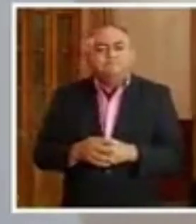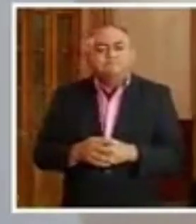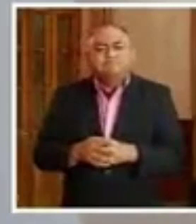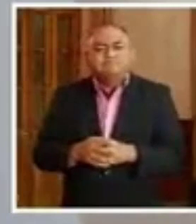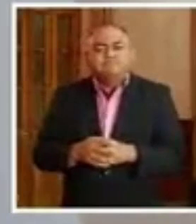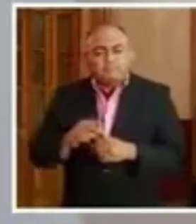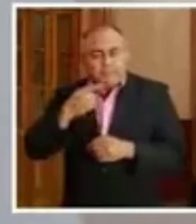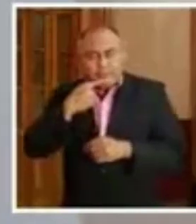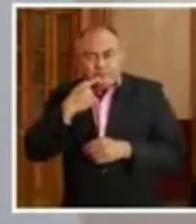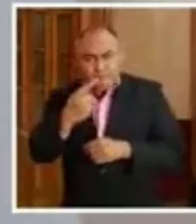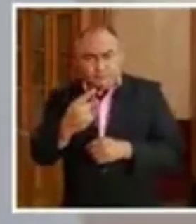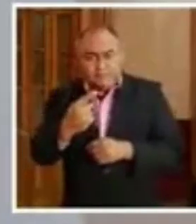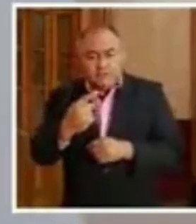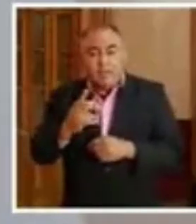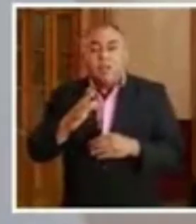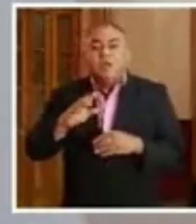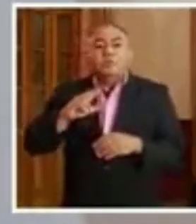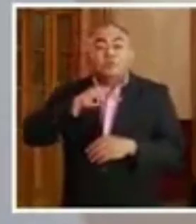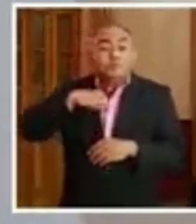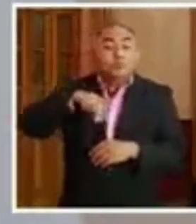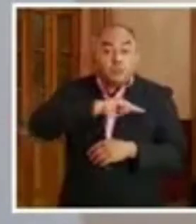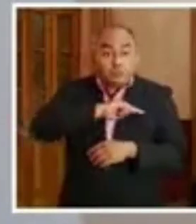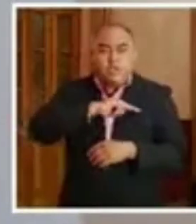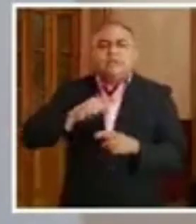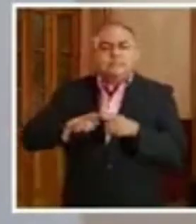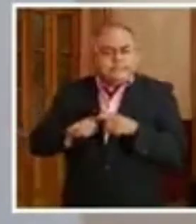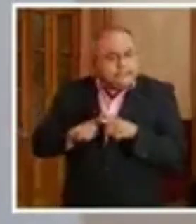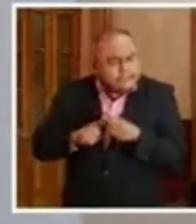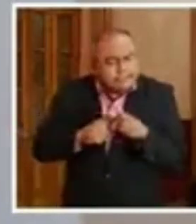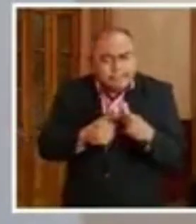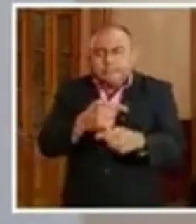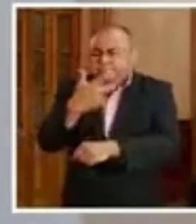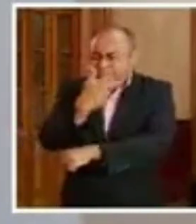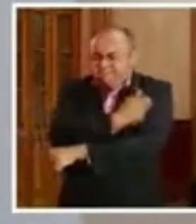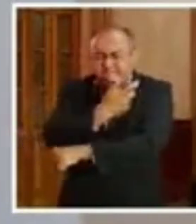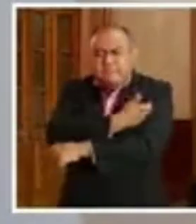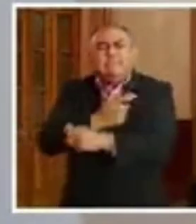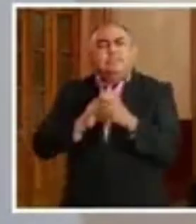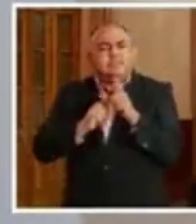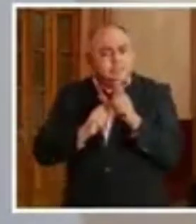vamos a seguir vacunando.